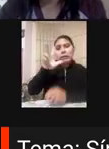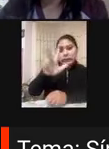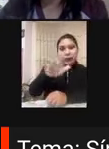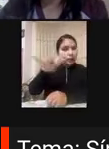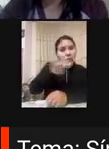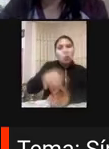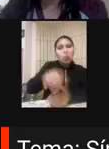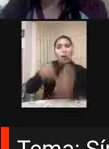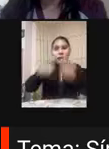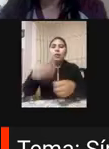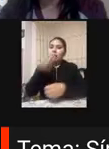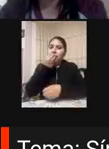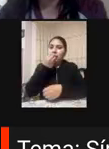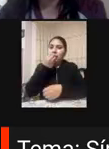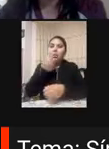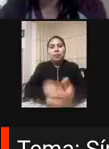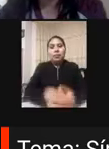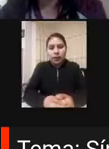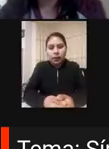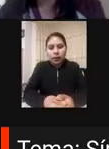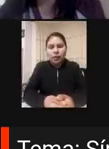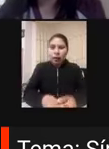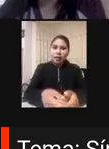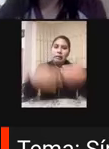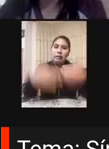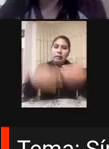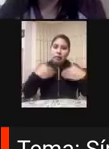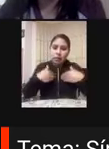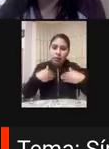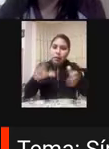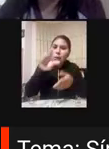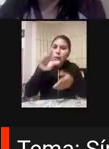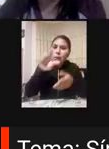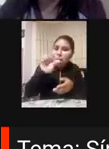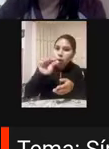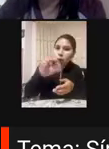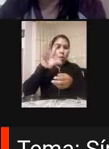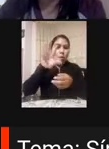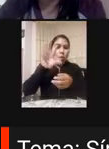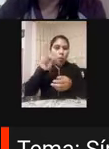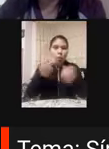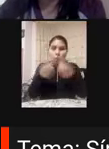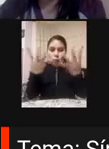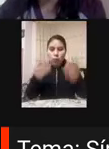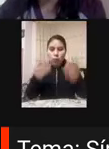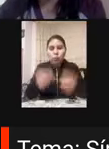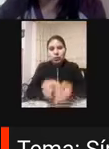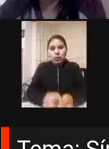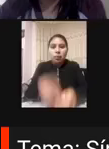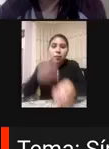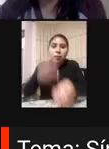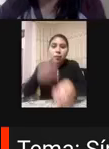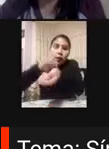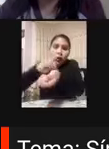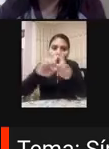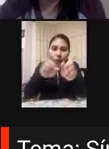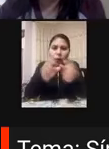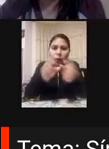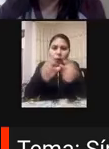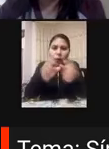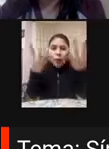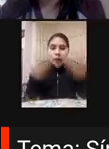en proporciones adecuadas para Margarita, vamos a ver y vamos a observar cambios en su misma rutina, en lo que